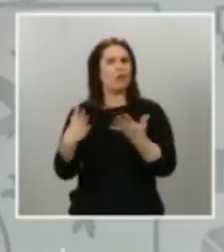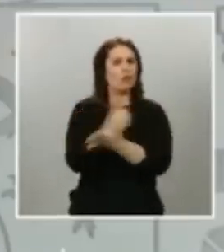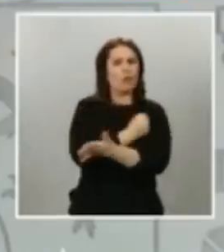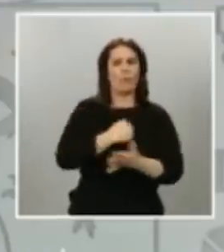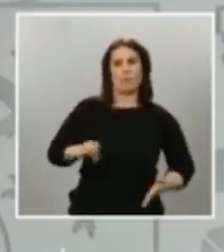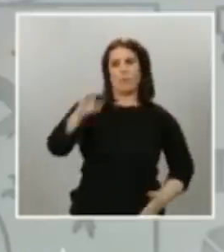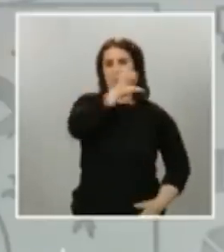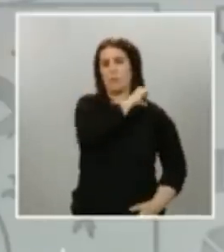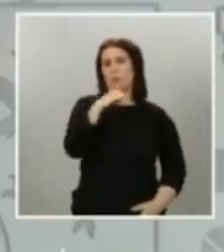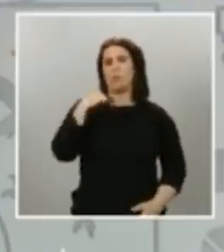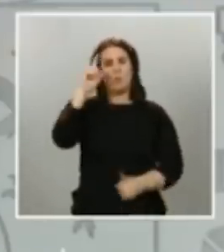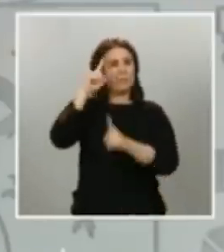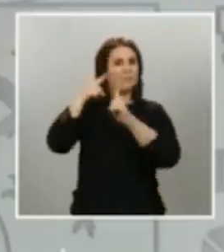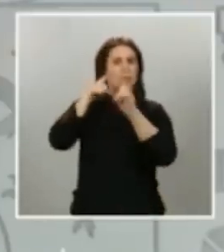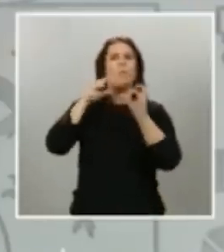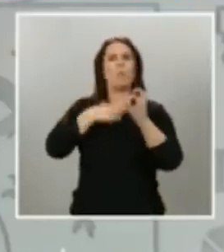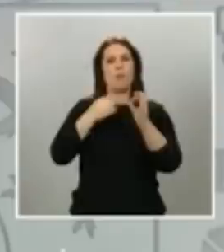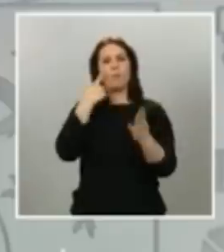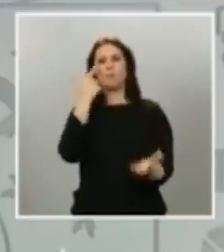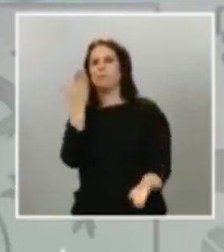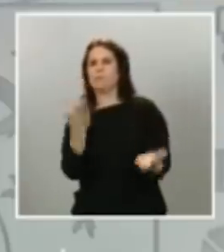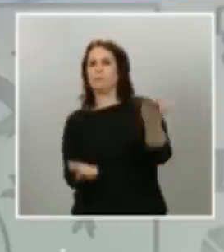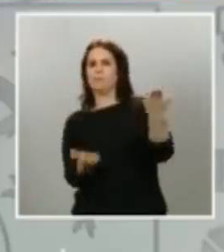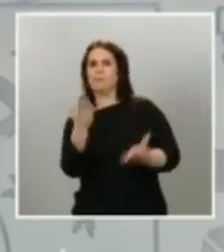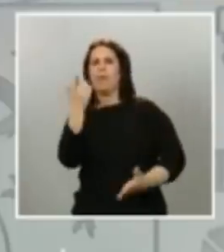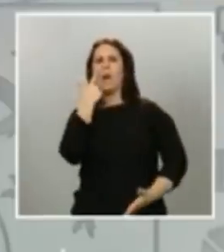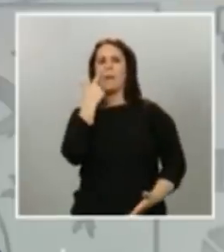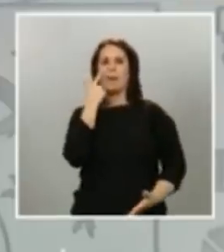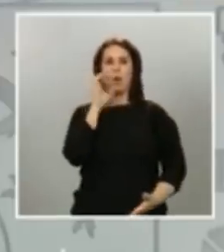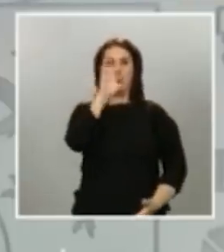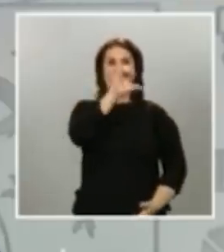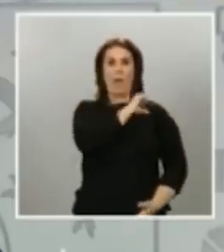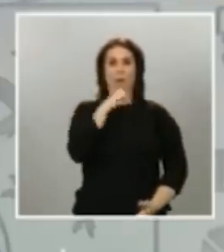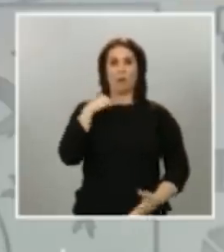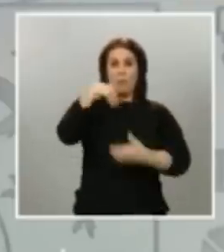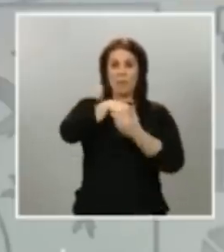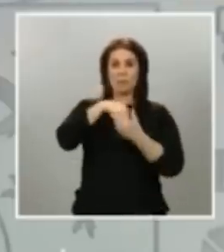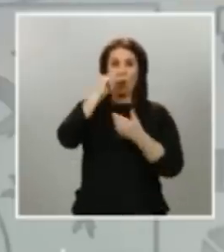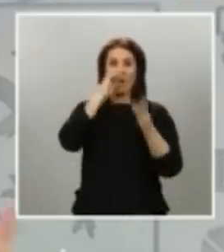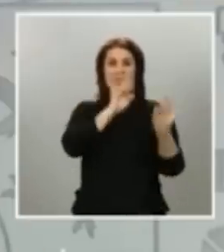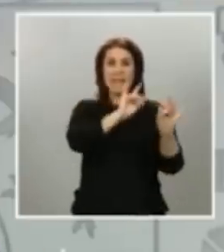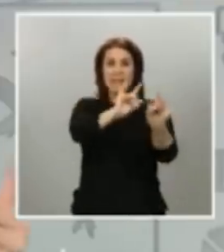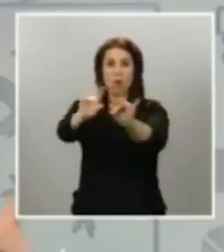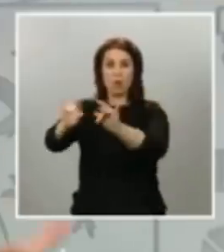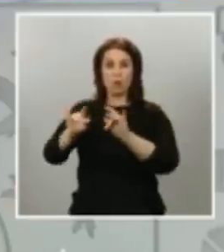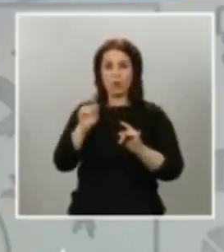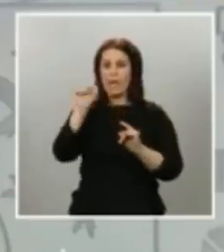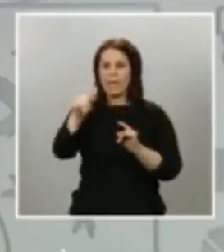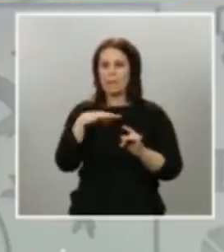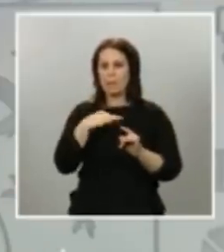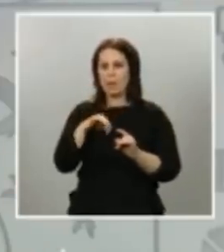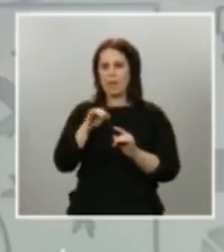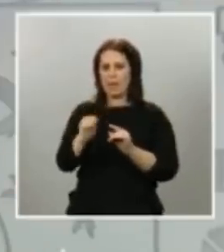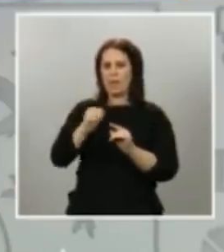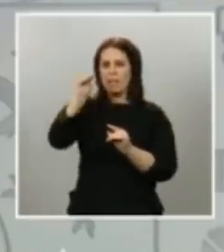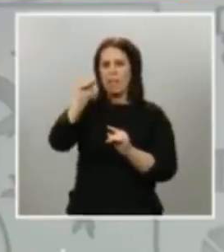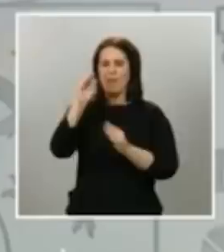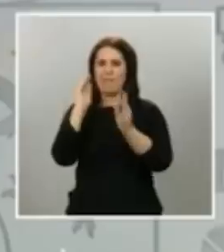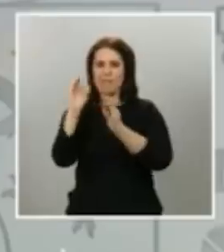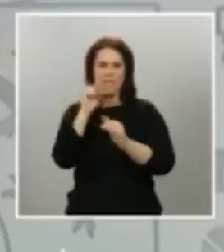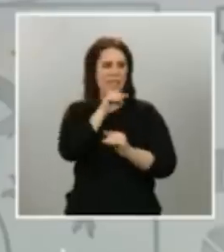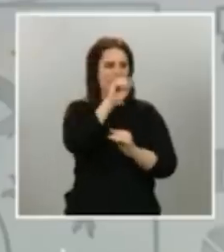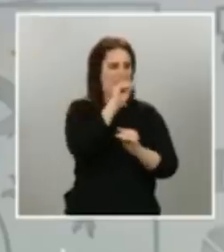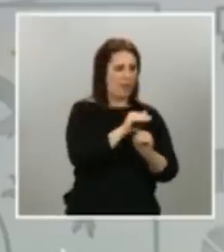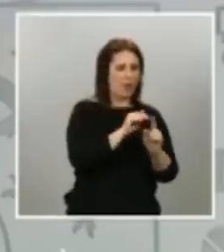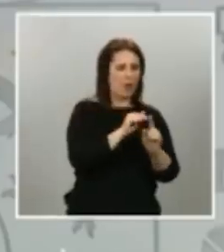yo estoy convencido de que si España acude a un rescate condicional, cosa que no quiere Pedro Sánchez, el gobierno cae.